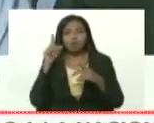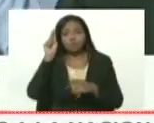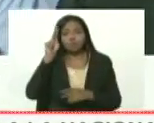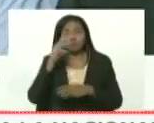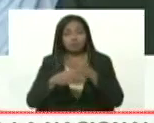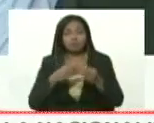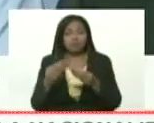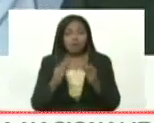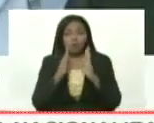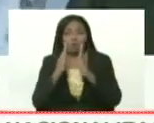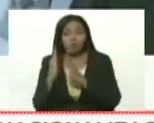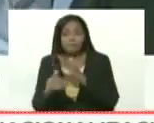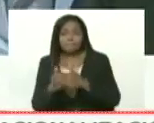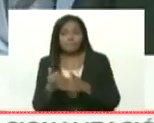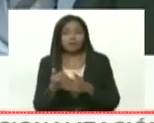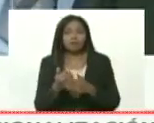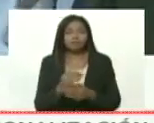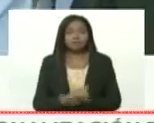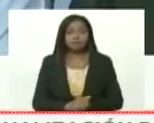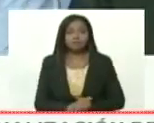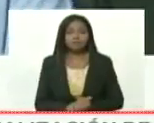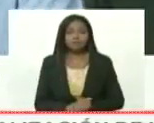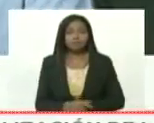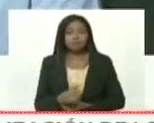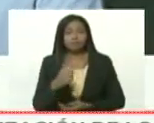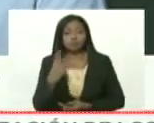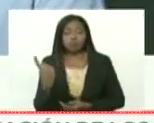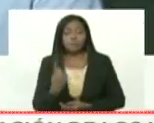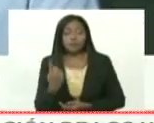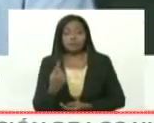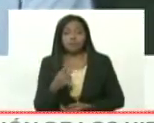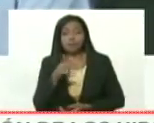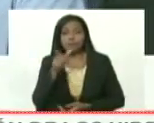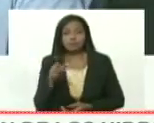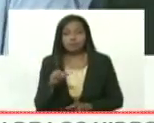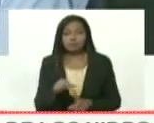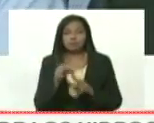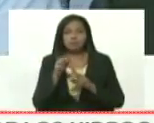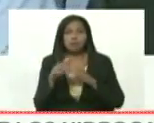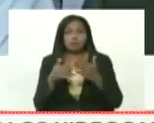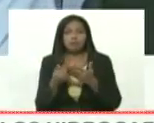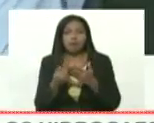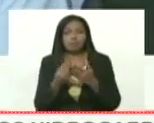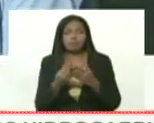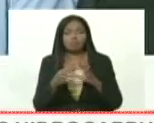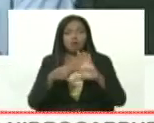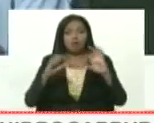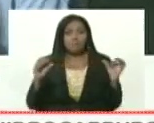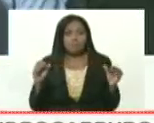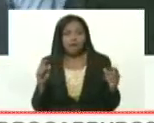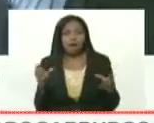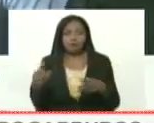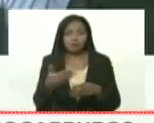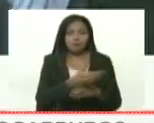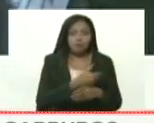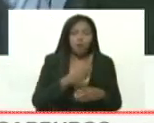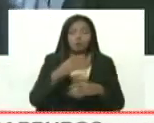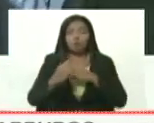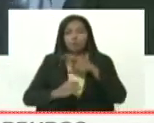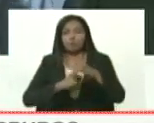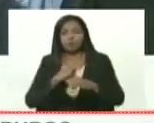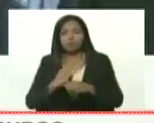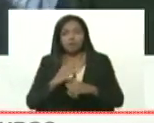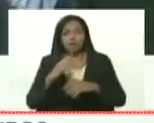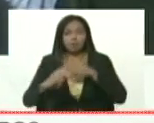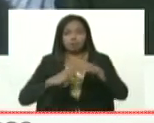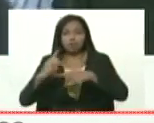genera saldo organizativo en los liceos y por lo tanto no solamente los muchachos que son seleccionados para la Olimpiada, sino que todo el proceso educativo del liceo va